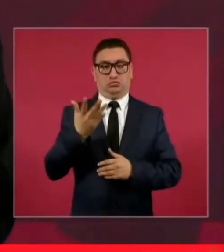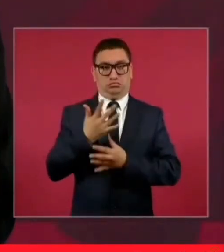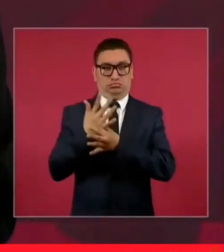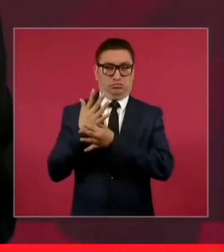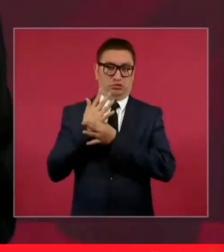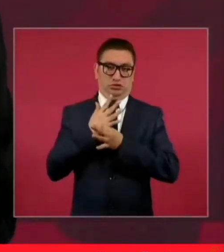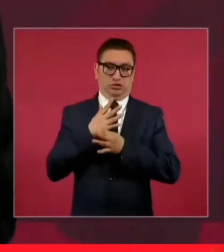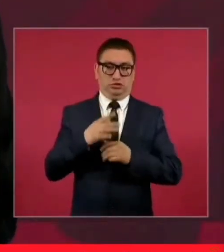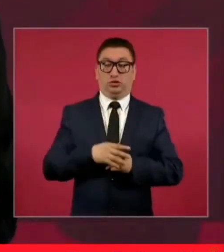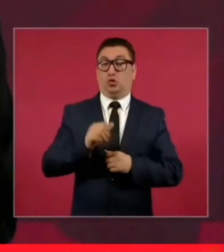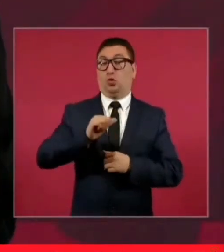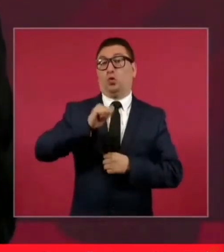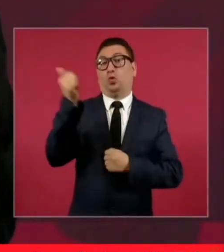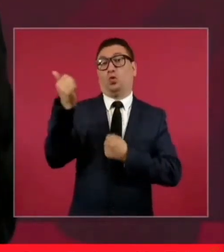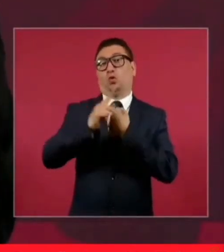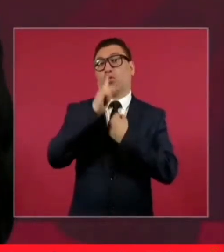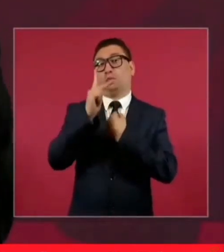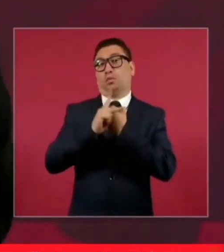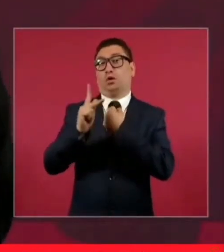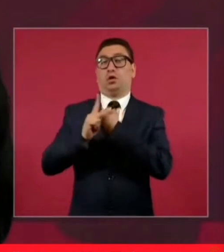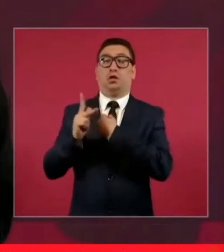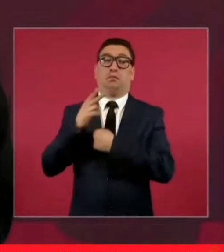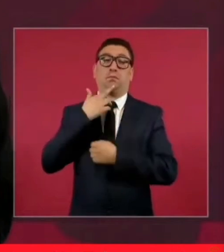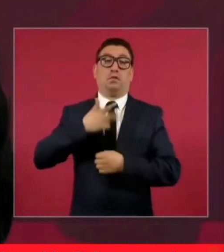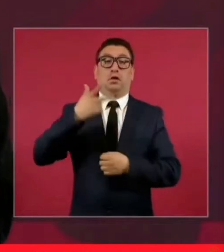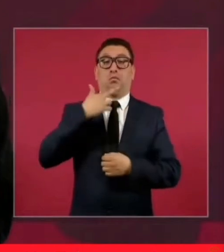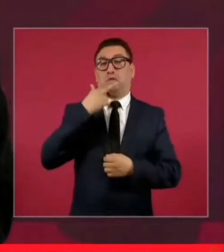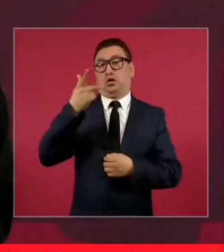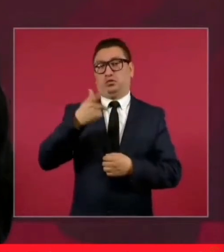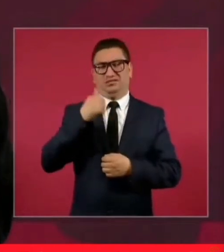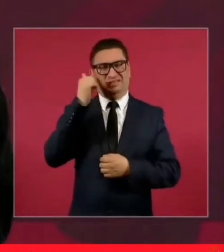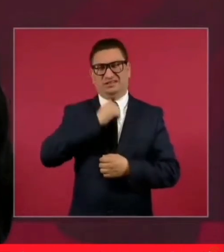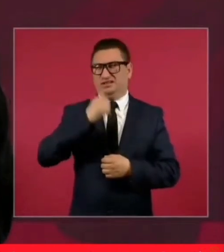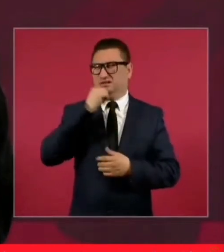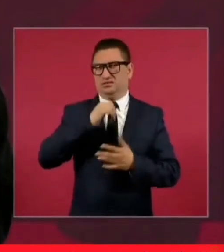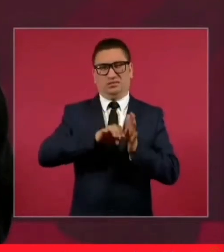en otros países, siempre se ponía ese ejemplo.